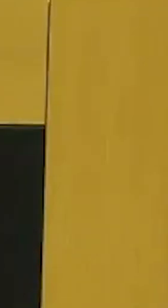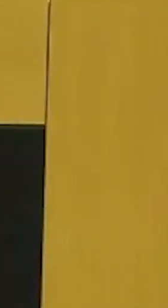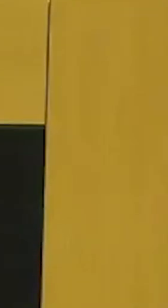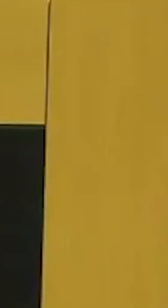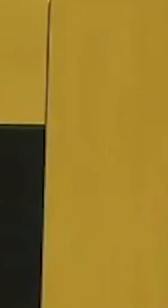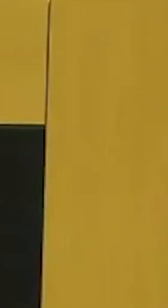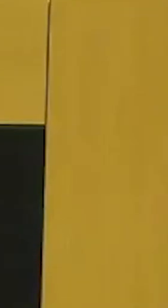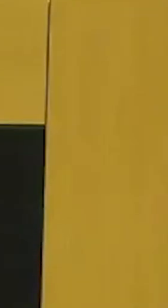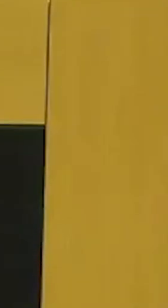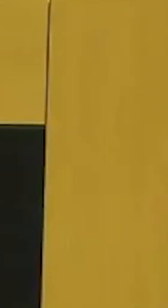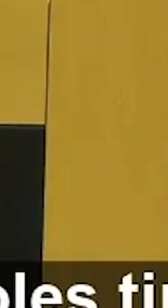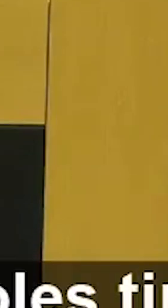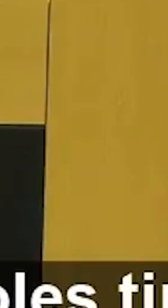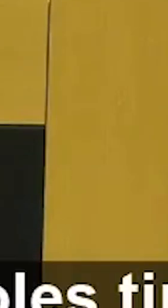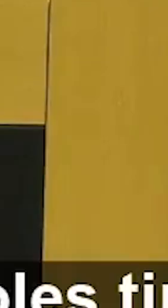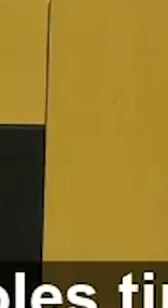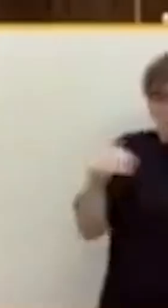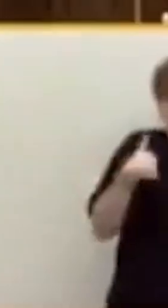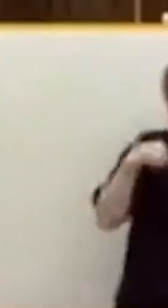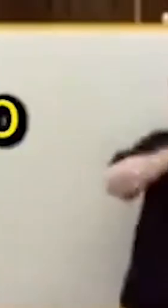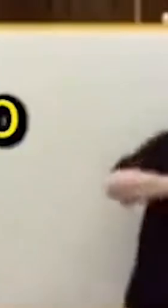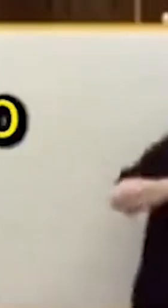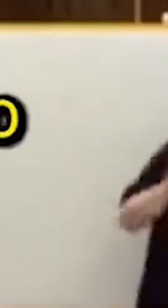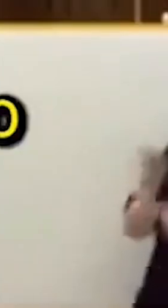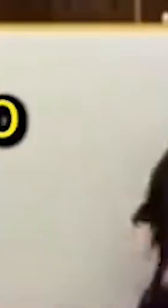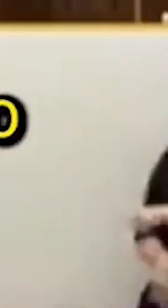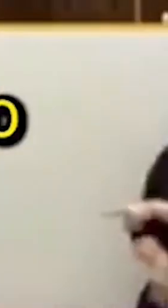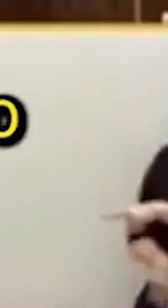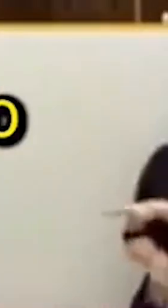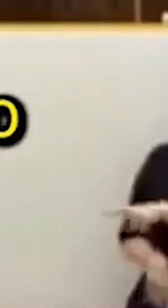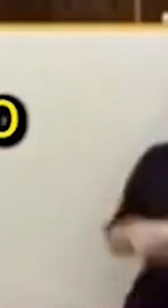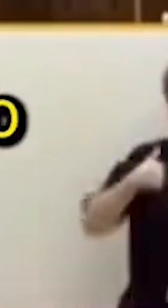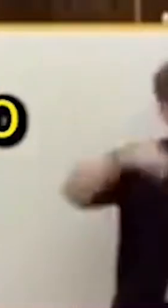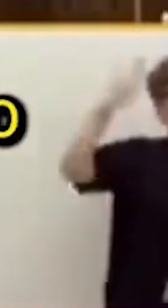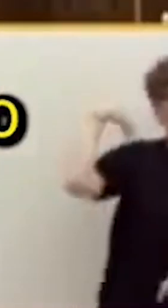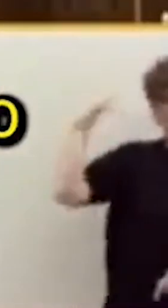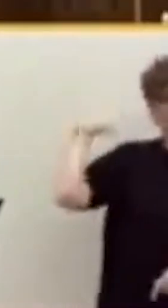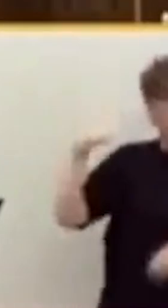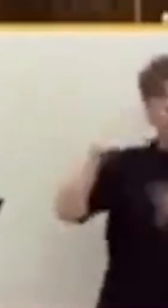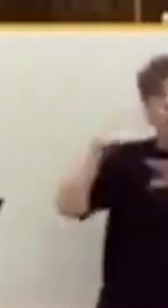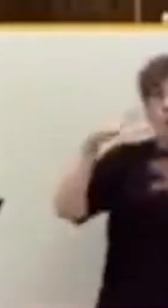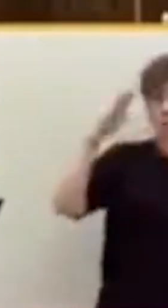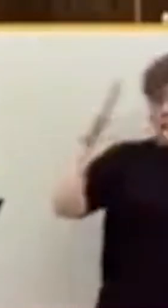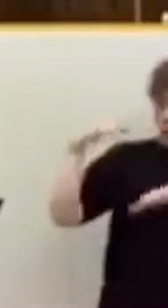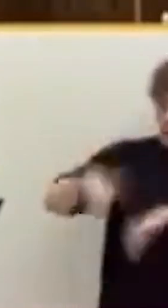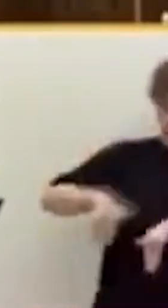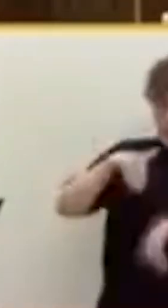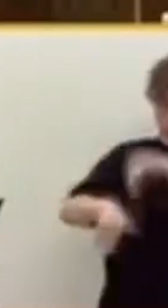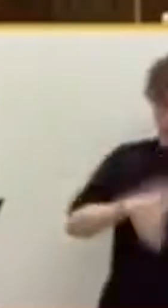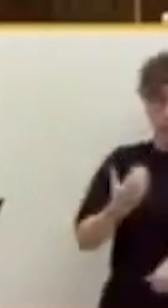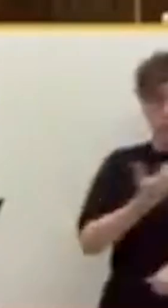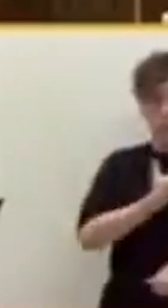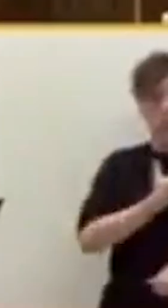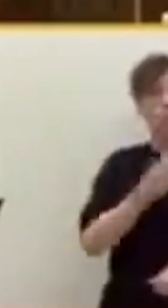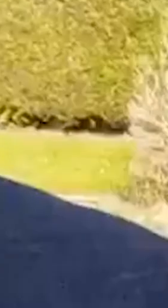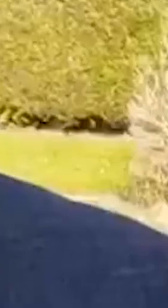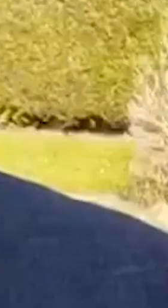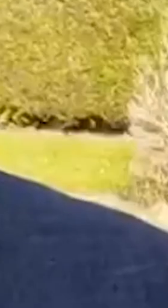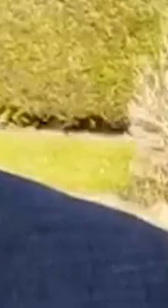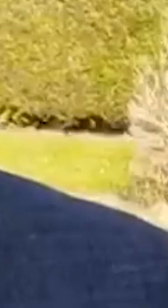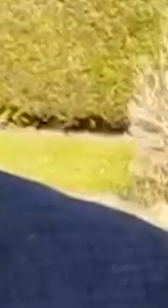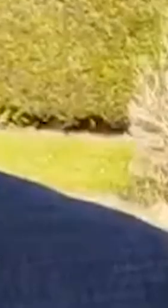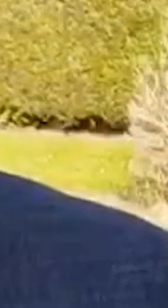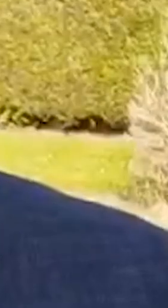y cito palabras textuales, una especie de Charles Manson que tiene a todos encerrados en una habitación y van a un suicidio